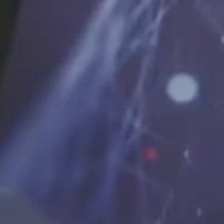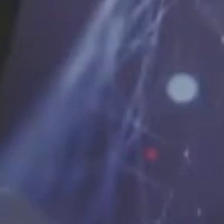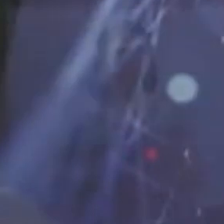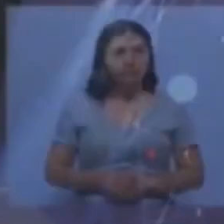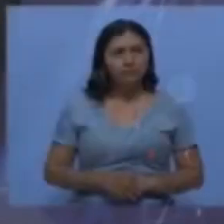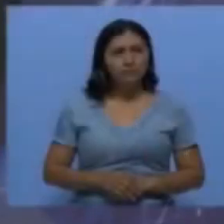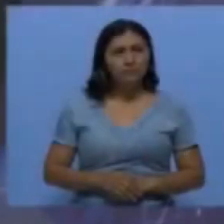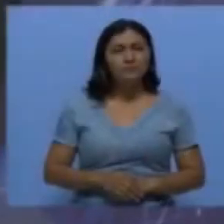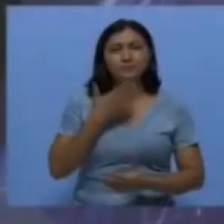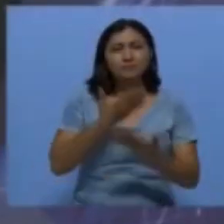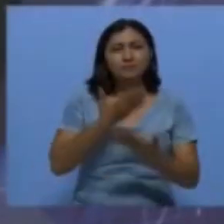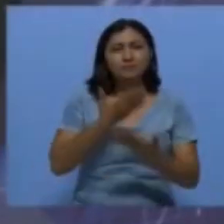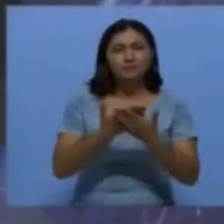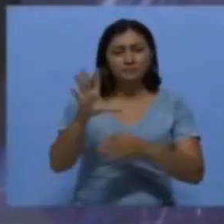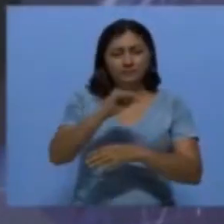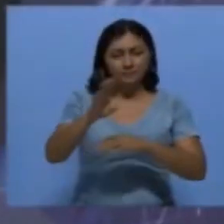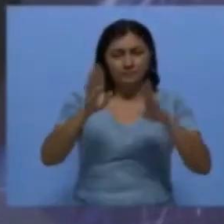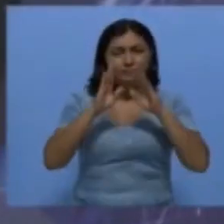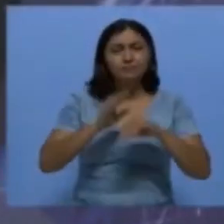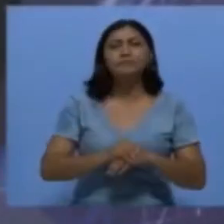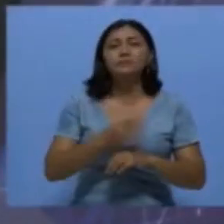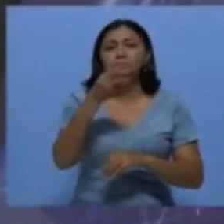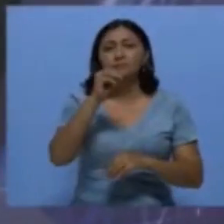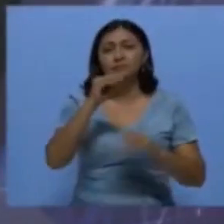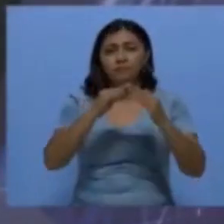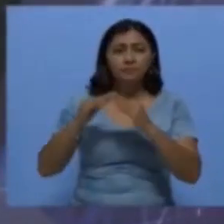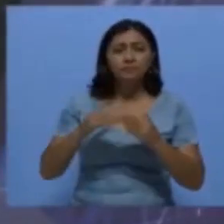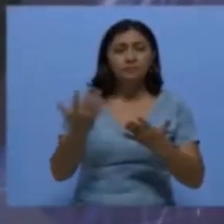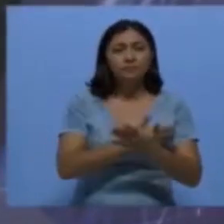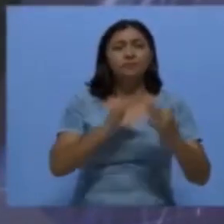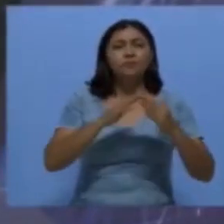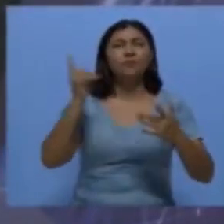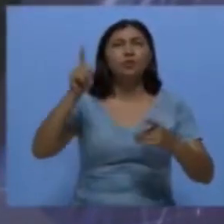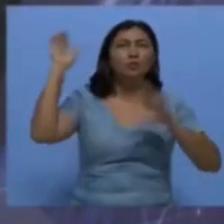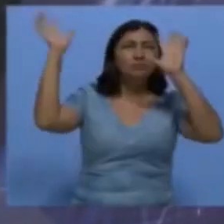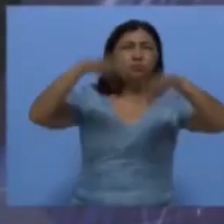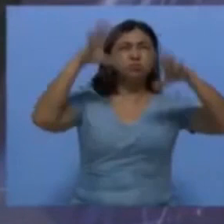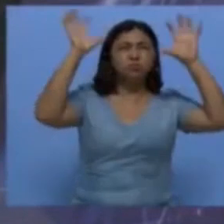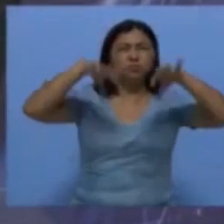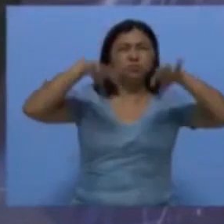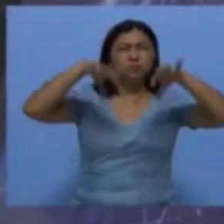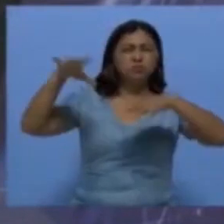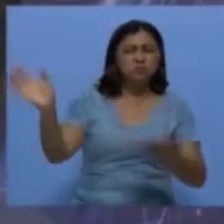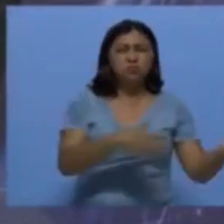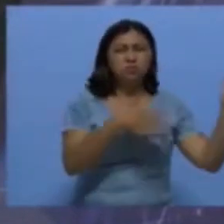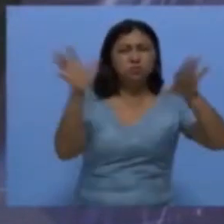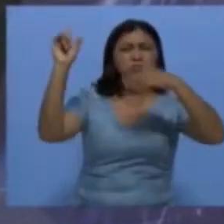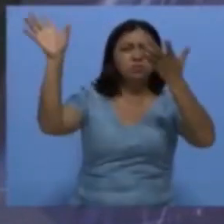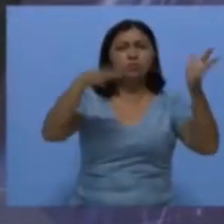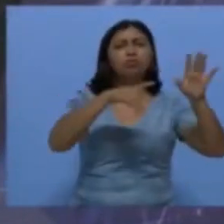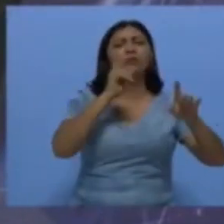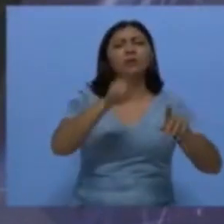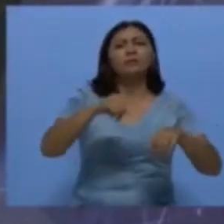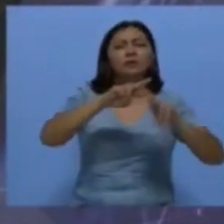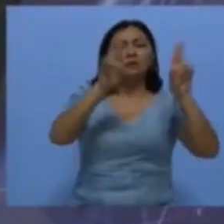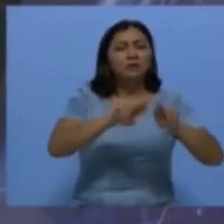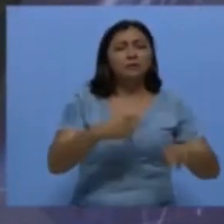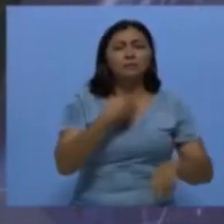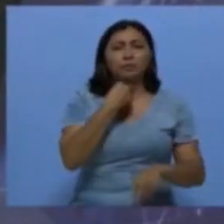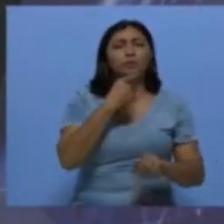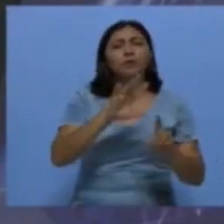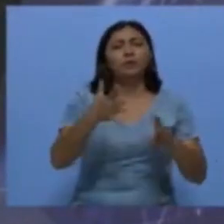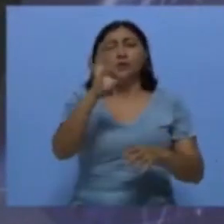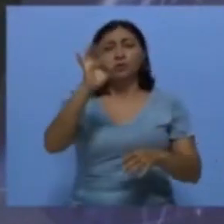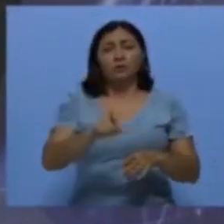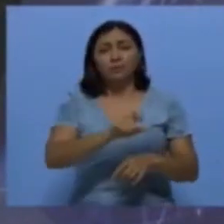30 casas resultaron desechadas en cartagena y 20 barrios inundados debido un vendaval el cual además de ccoo a la ciudad sin internet mientras que el